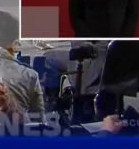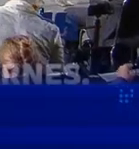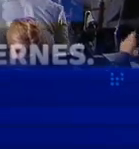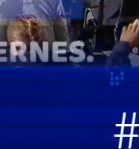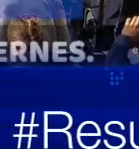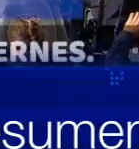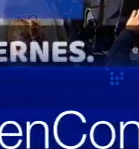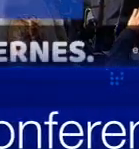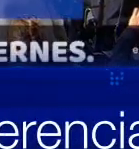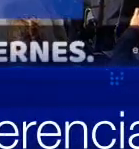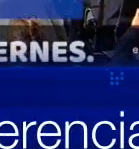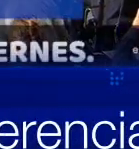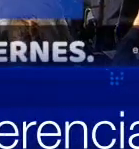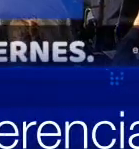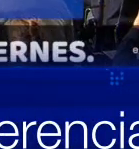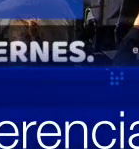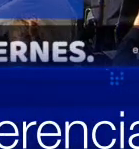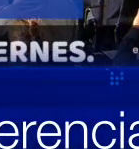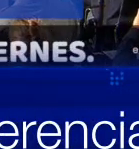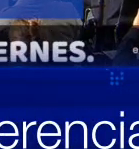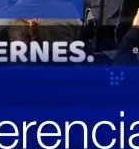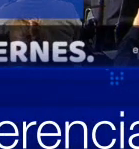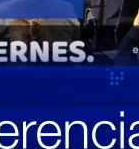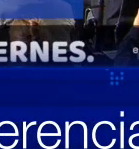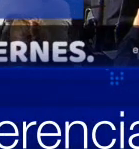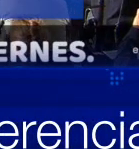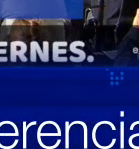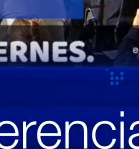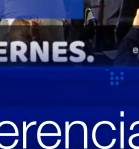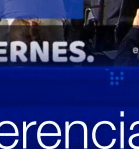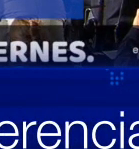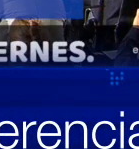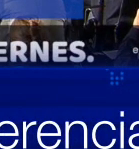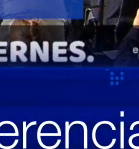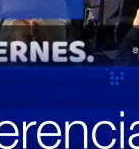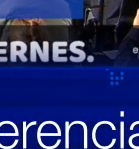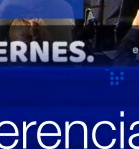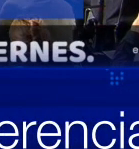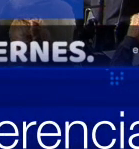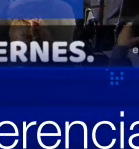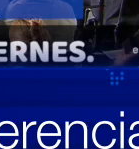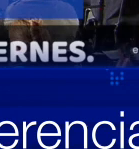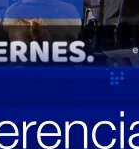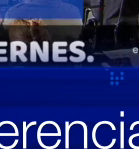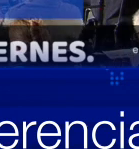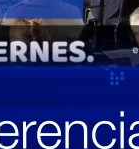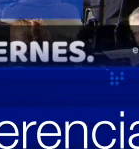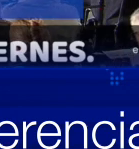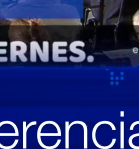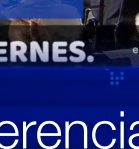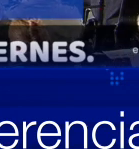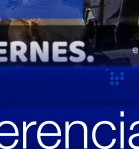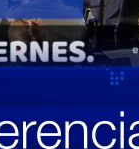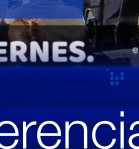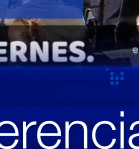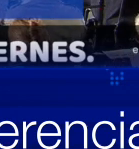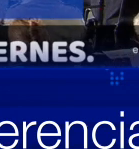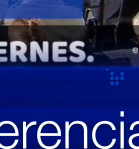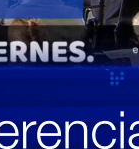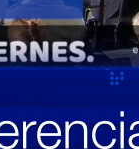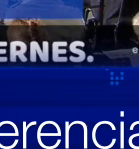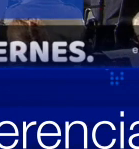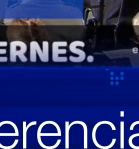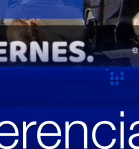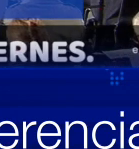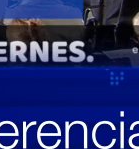Bueno, vamos a informar como lo hacemos diariamente a todos